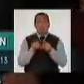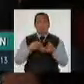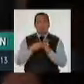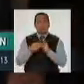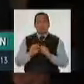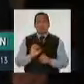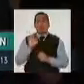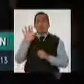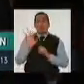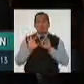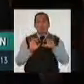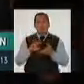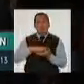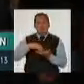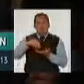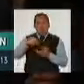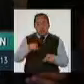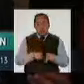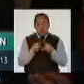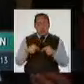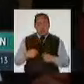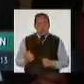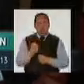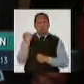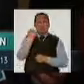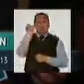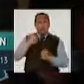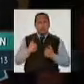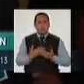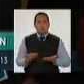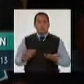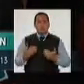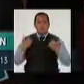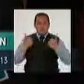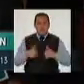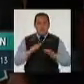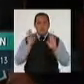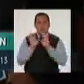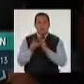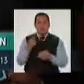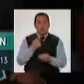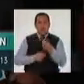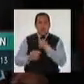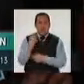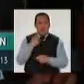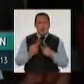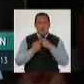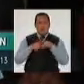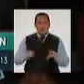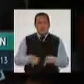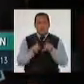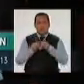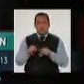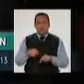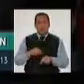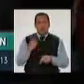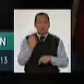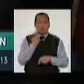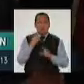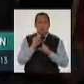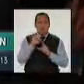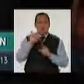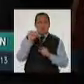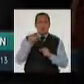los otros granos que han superado nuestras expectativas. Ya el mercado empieza a demandar no solamente quinoa, sino